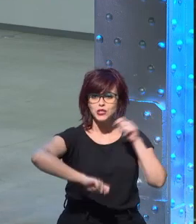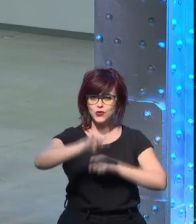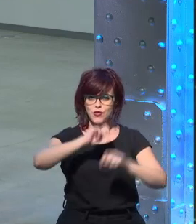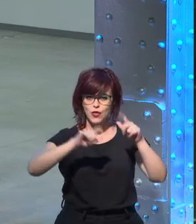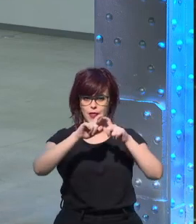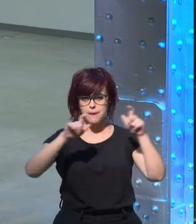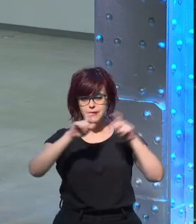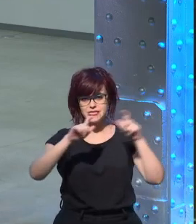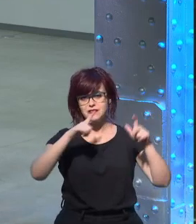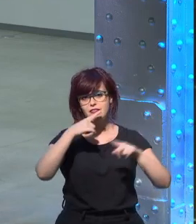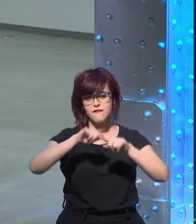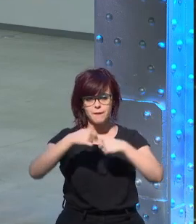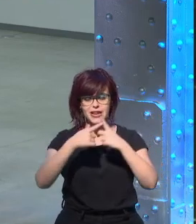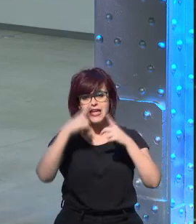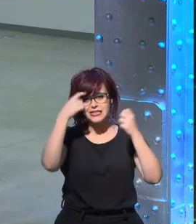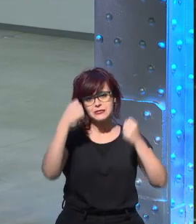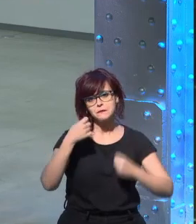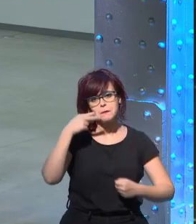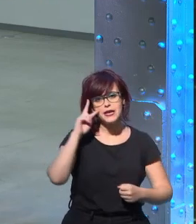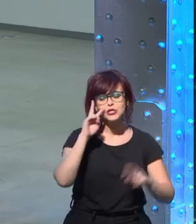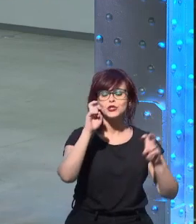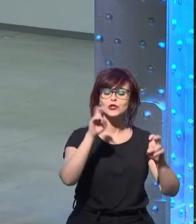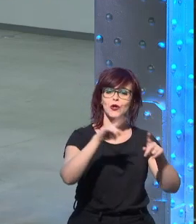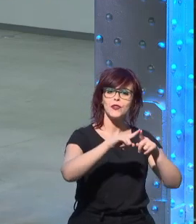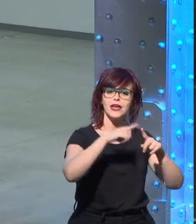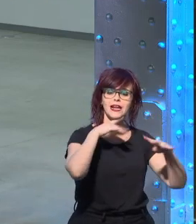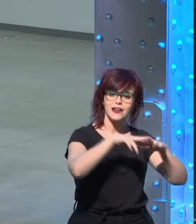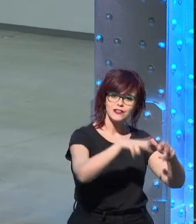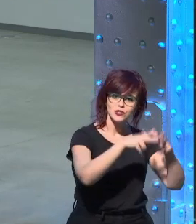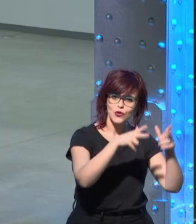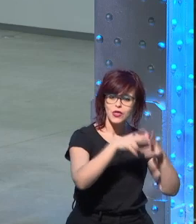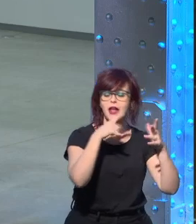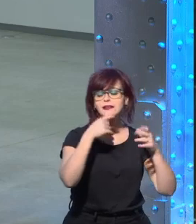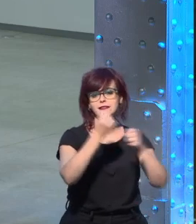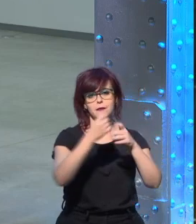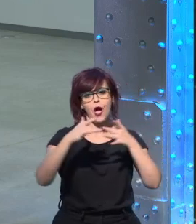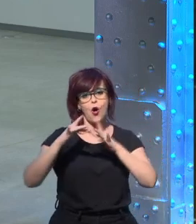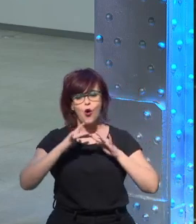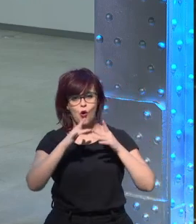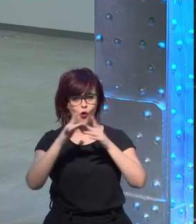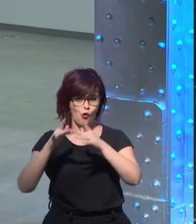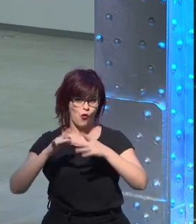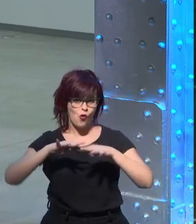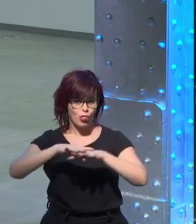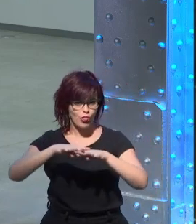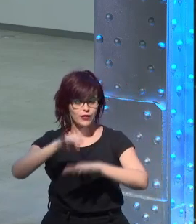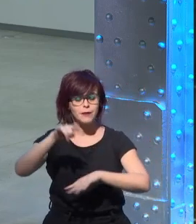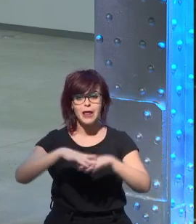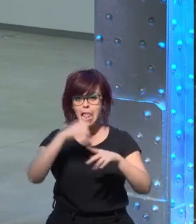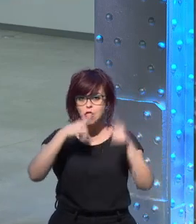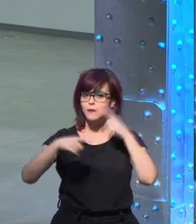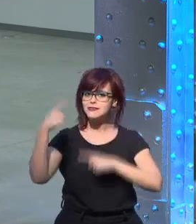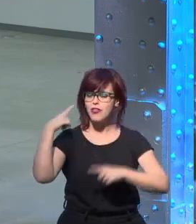Empresa de Familia, experto en redes sociales, en networking y en emprendimiento. Y el año pasado fue elegido como el